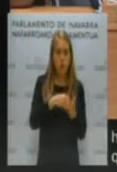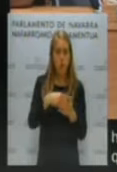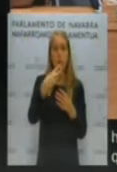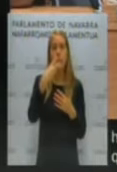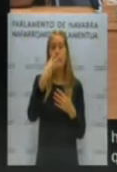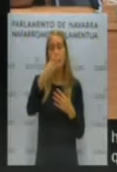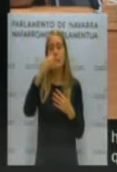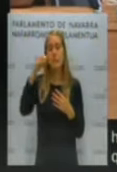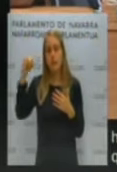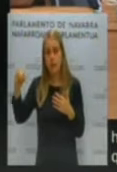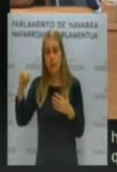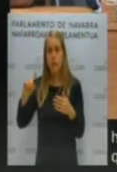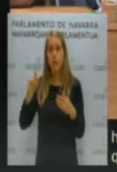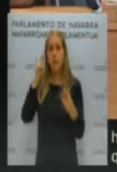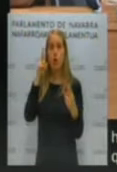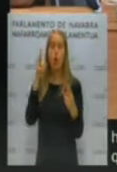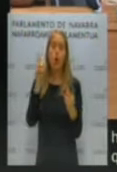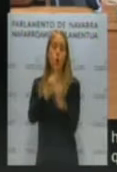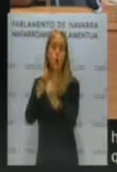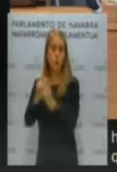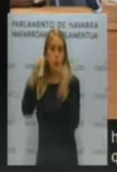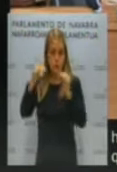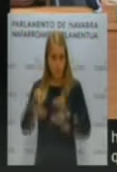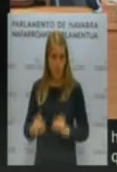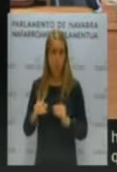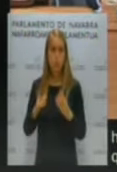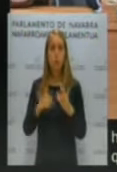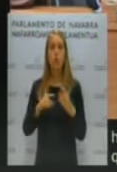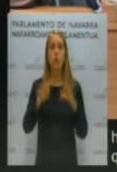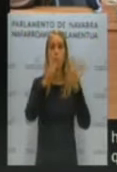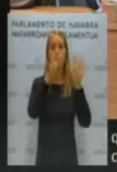4.330 primeras consultas menos y